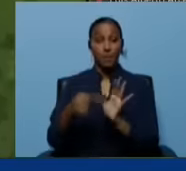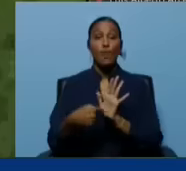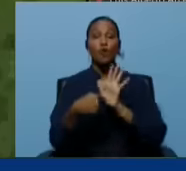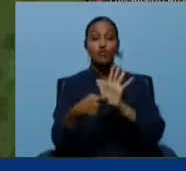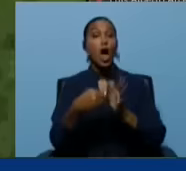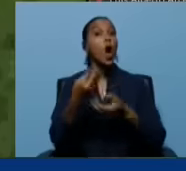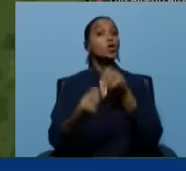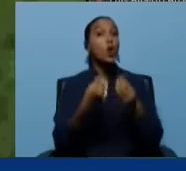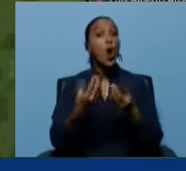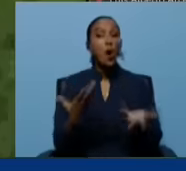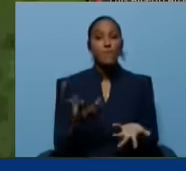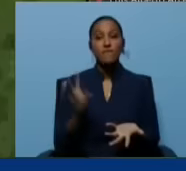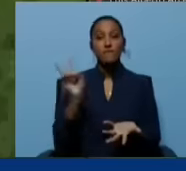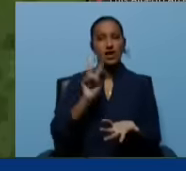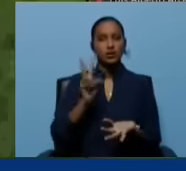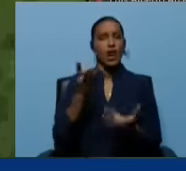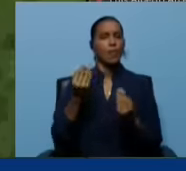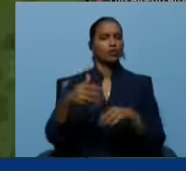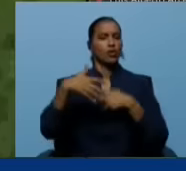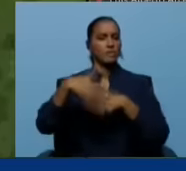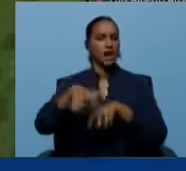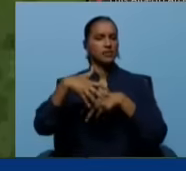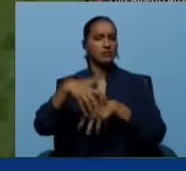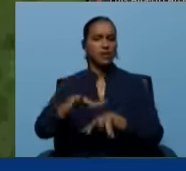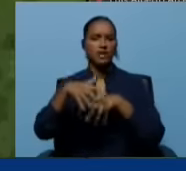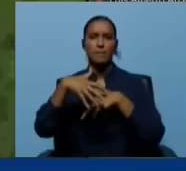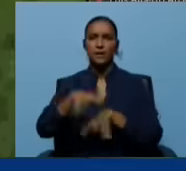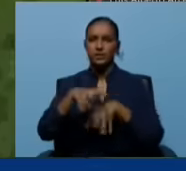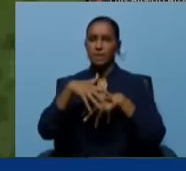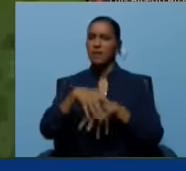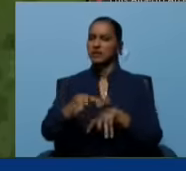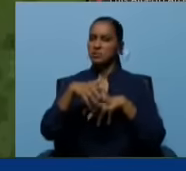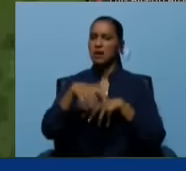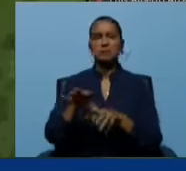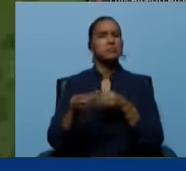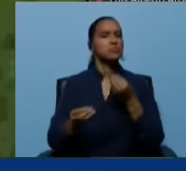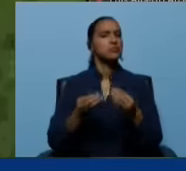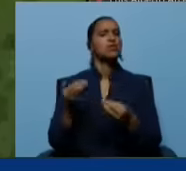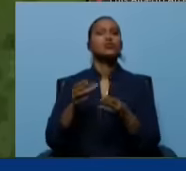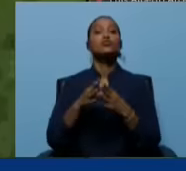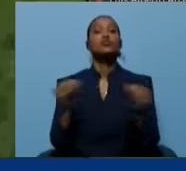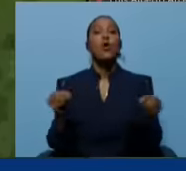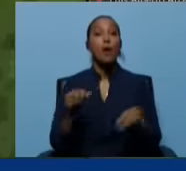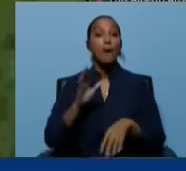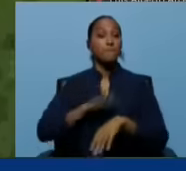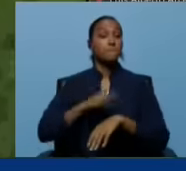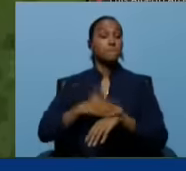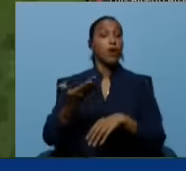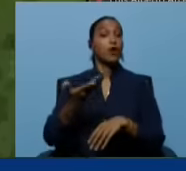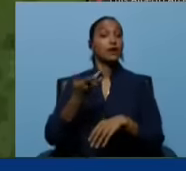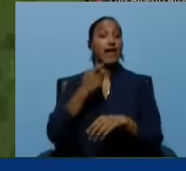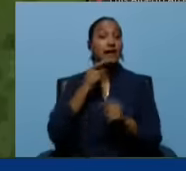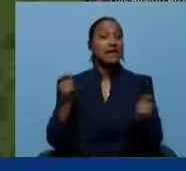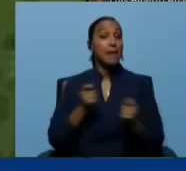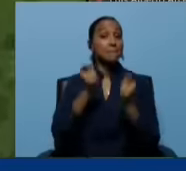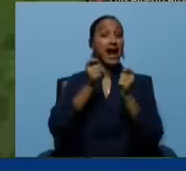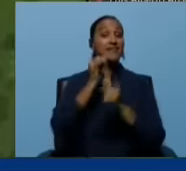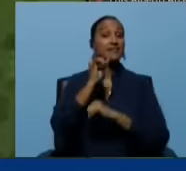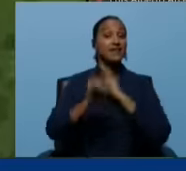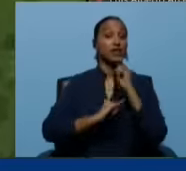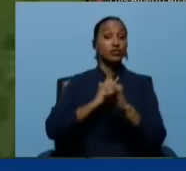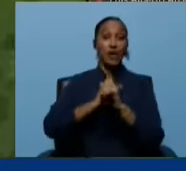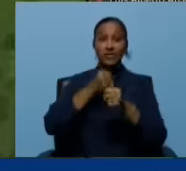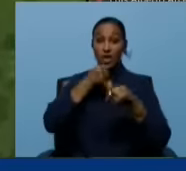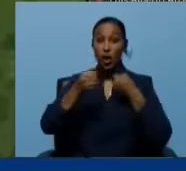Venezuela, aunque esos hechos, como explicaba Maduro, sean silenciados o disminuidos por reportes